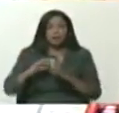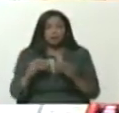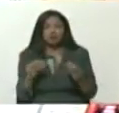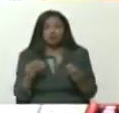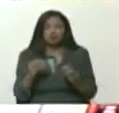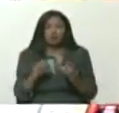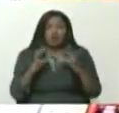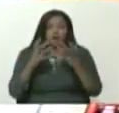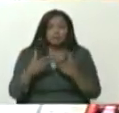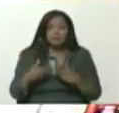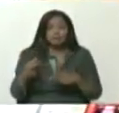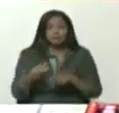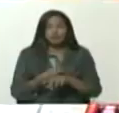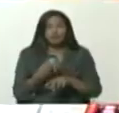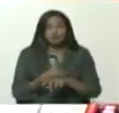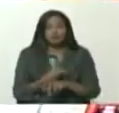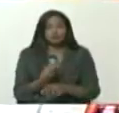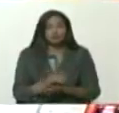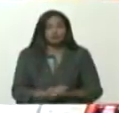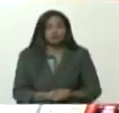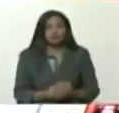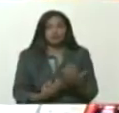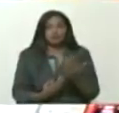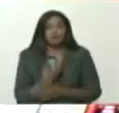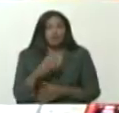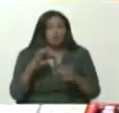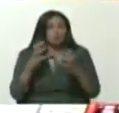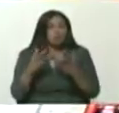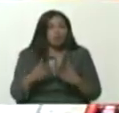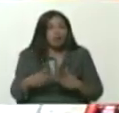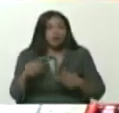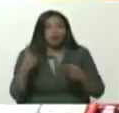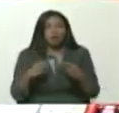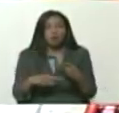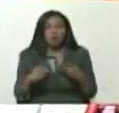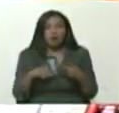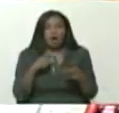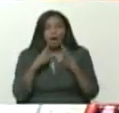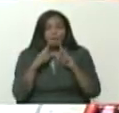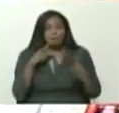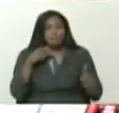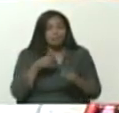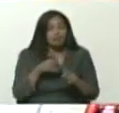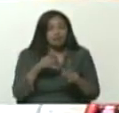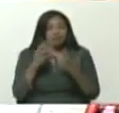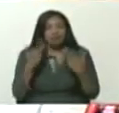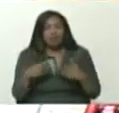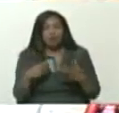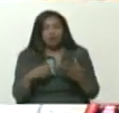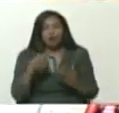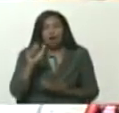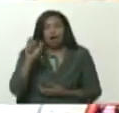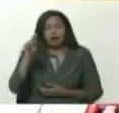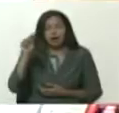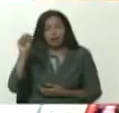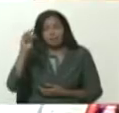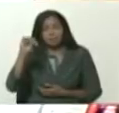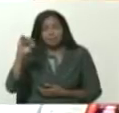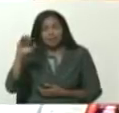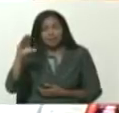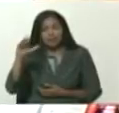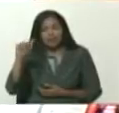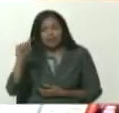las empresas de la gobernación. Funda Aragua, Constru Aragua, Vías de Aragua, Aramica, las empresas de las